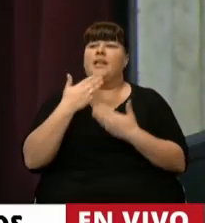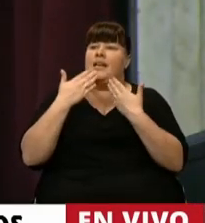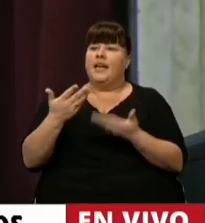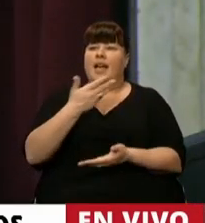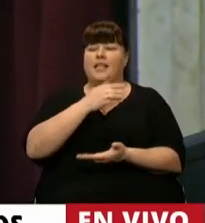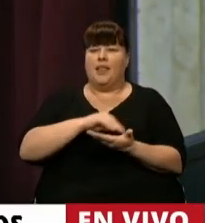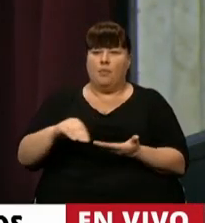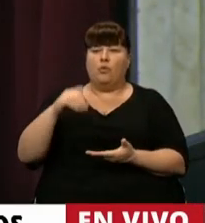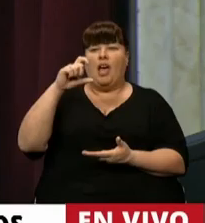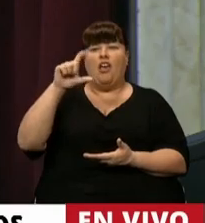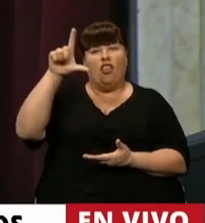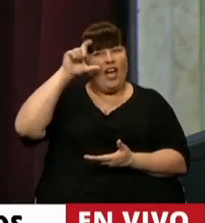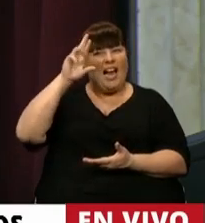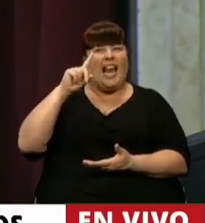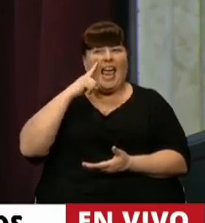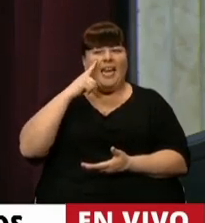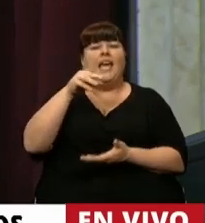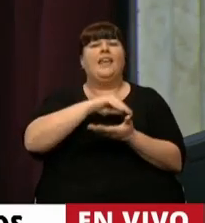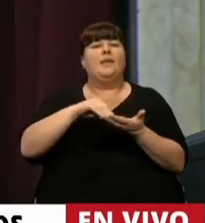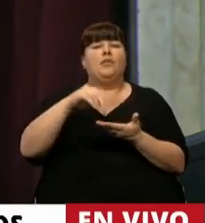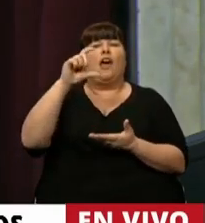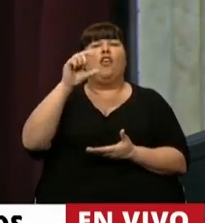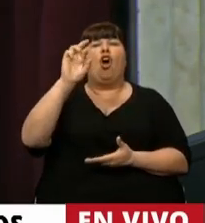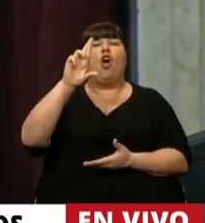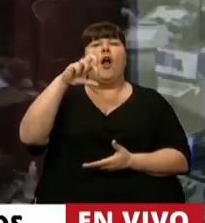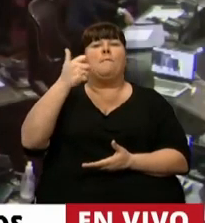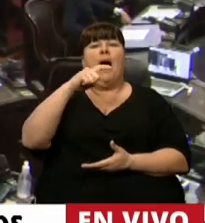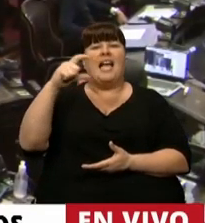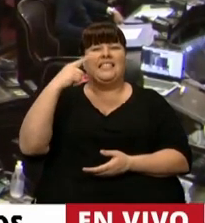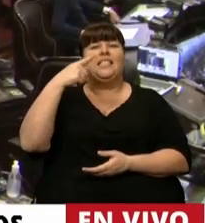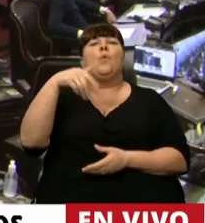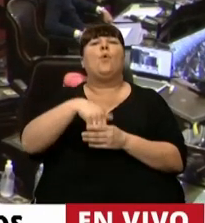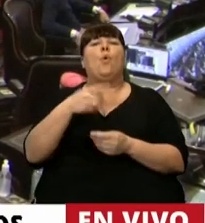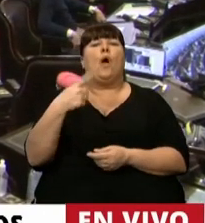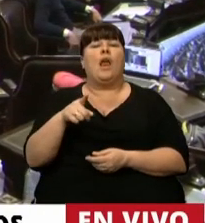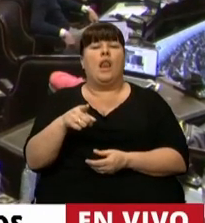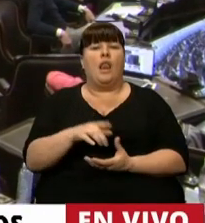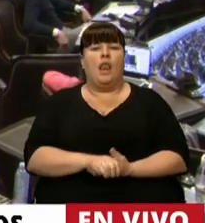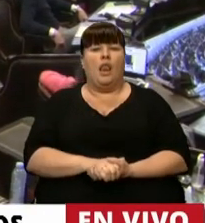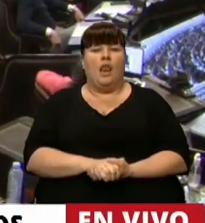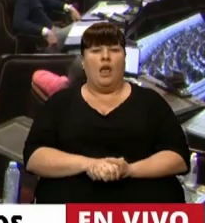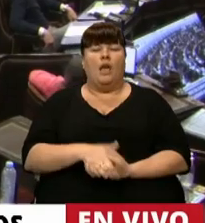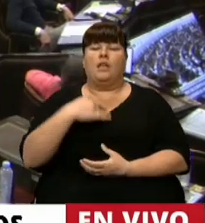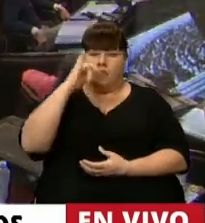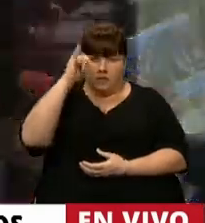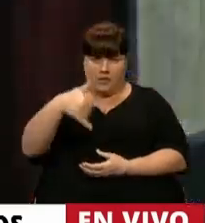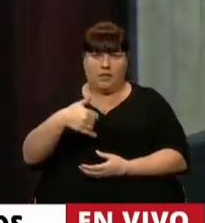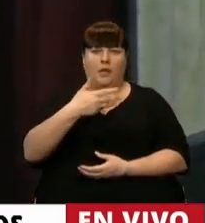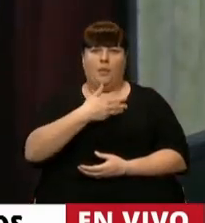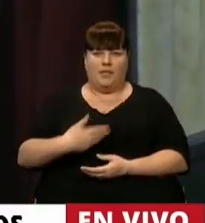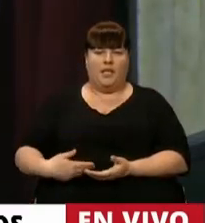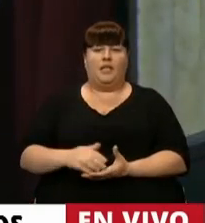gracias diputado clair y diputada corpacci lucía el sentido de su voto afirmativo